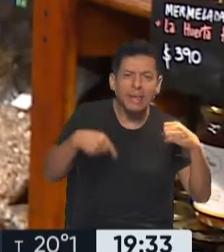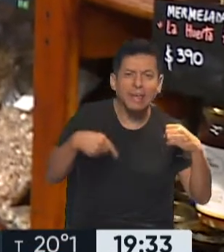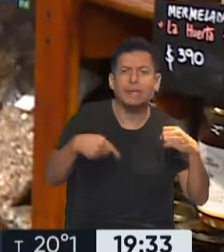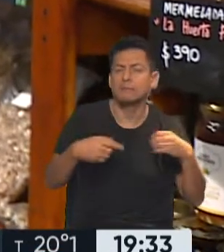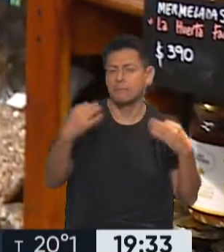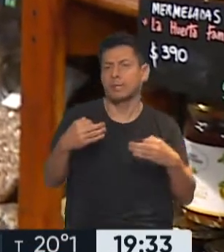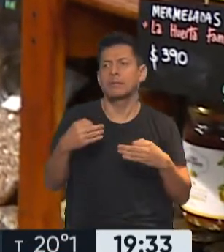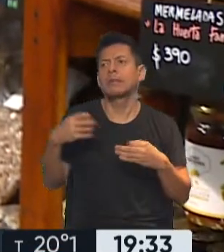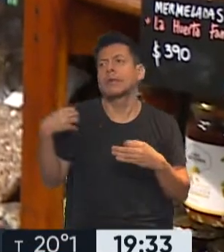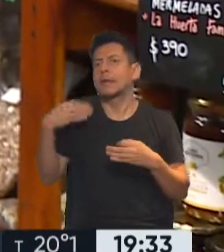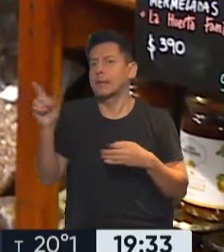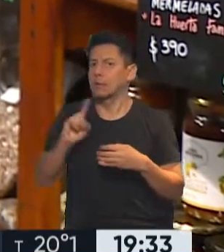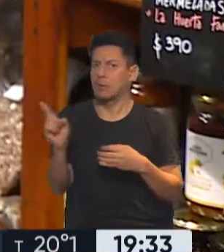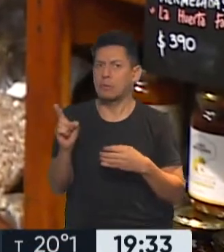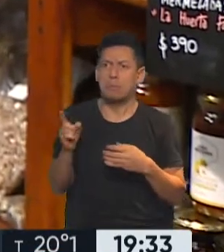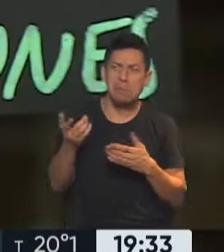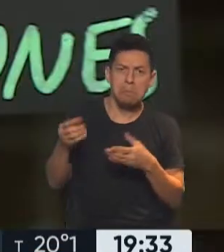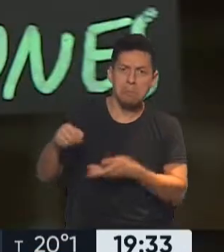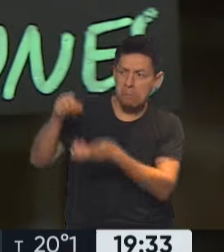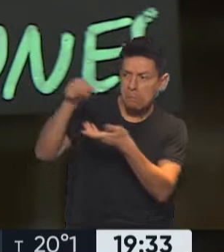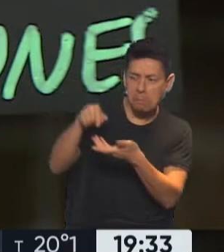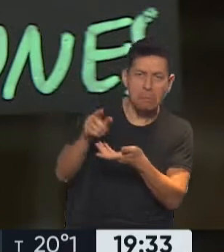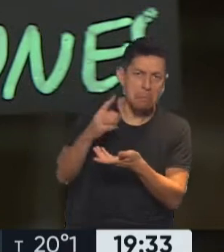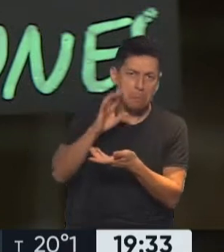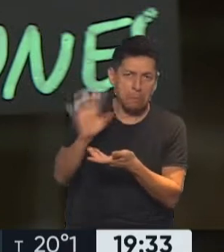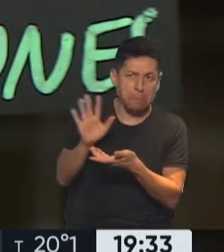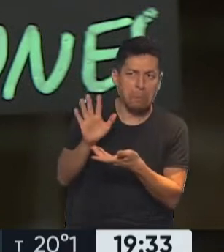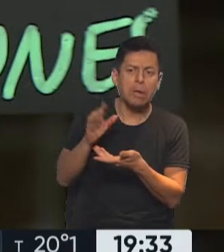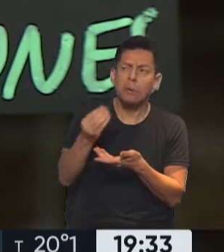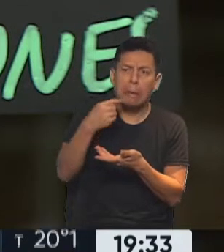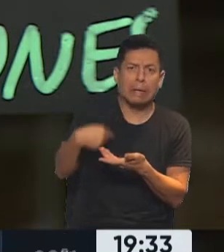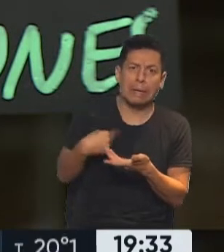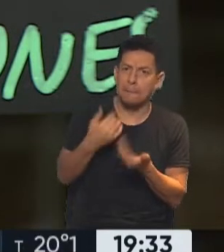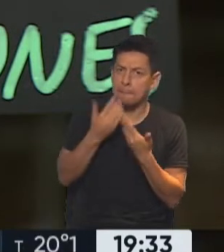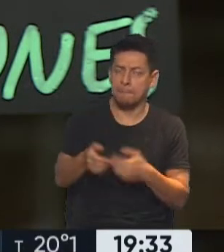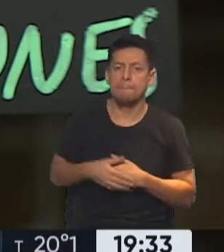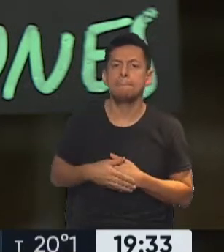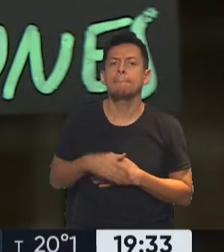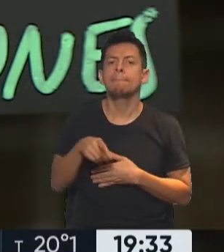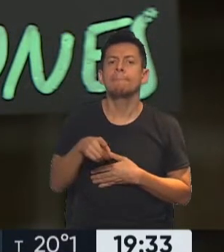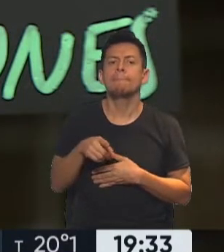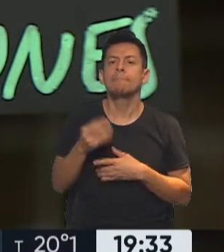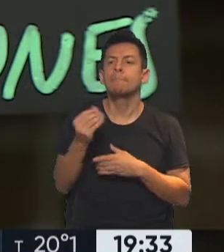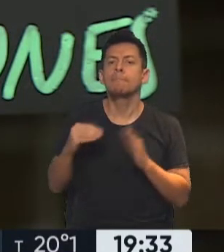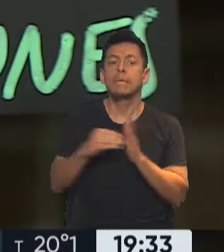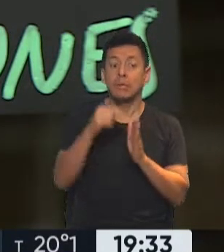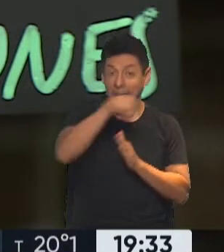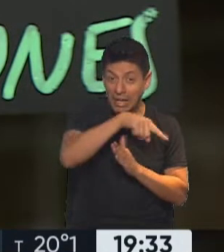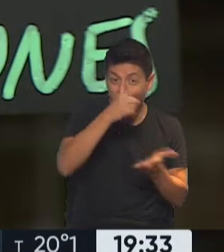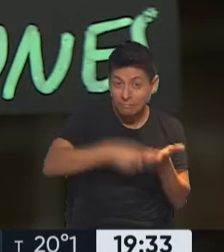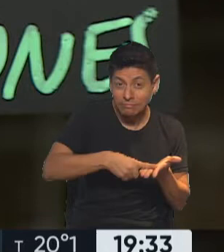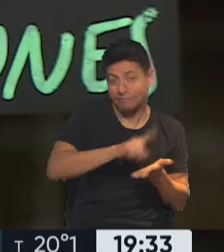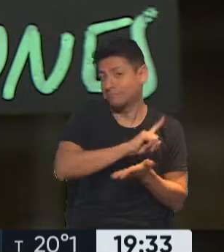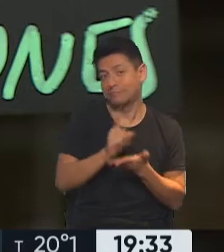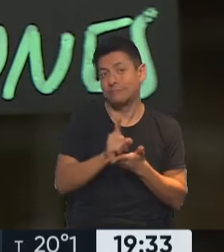en general y que tiene que ver también con ser más conscientes de que estamos consumiendo. Los formadores de precios no están acá, claramente. Acá